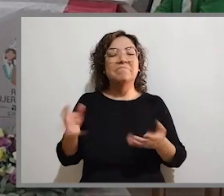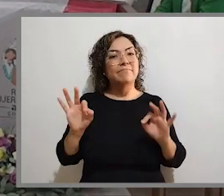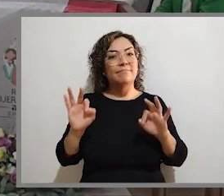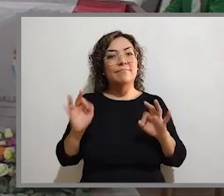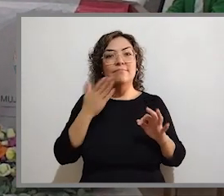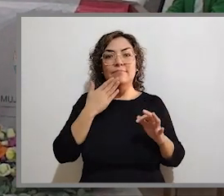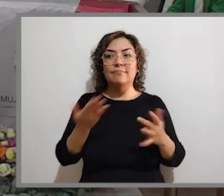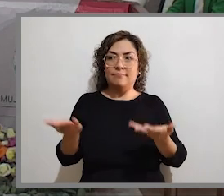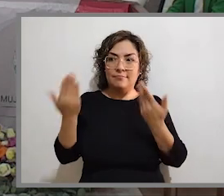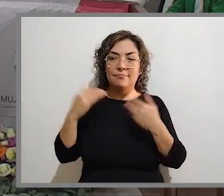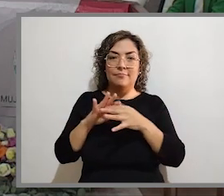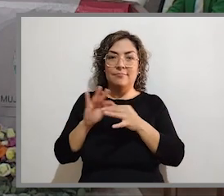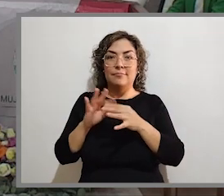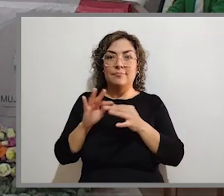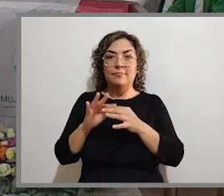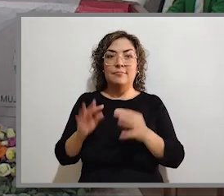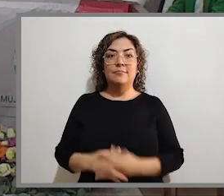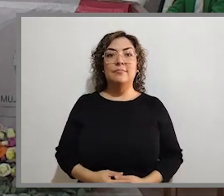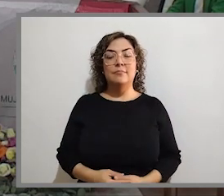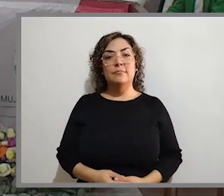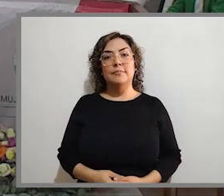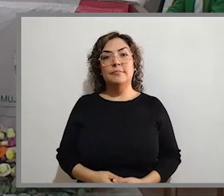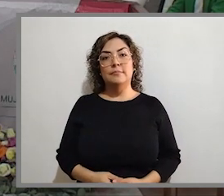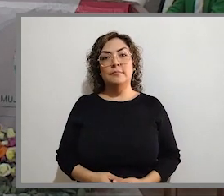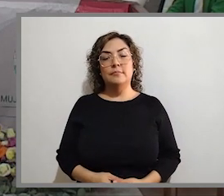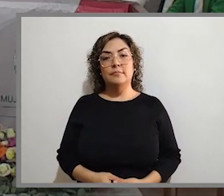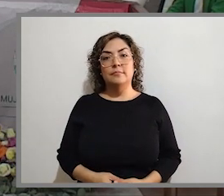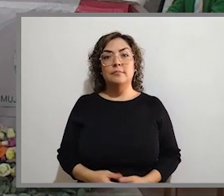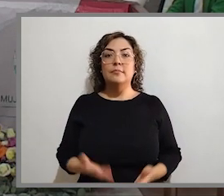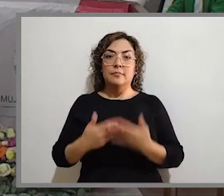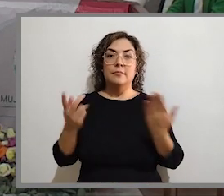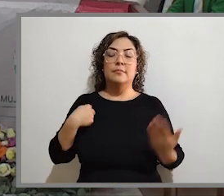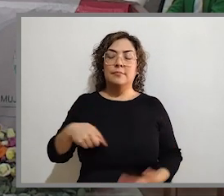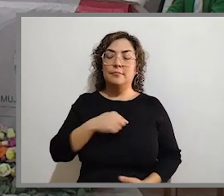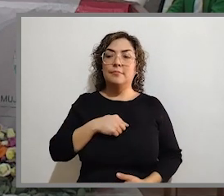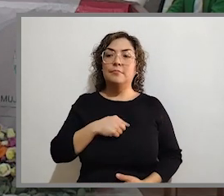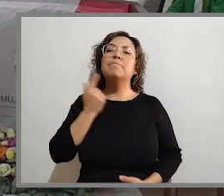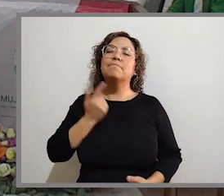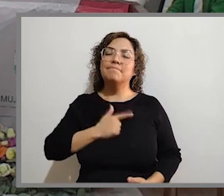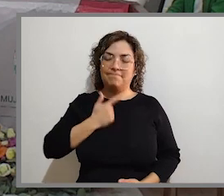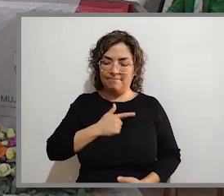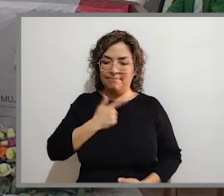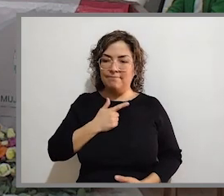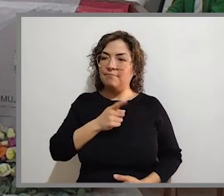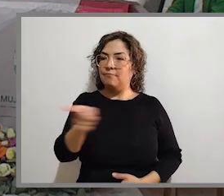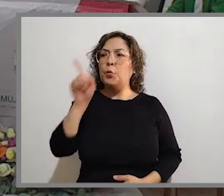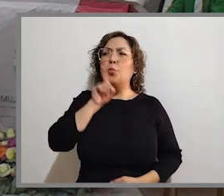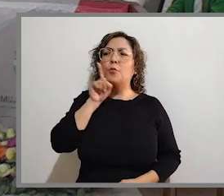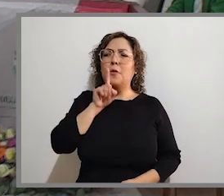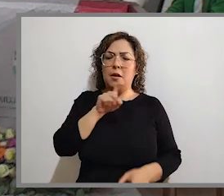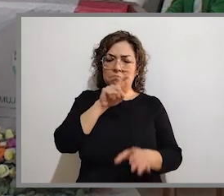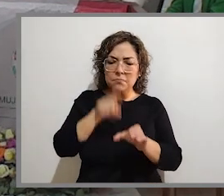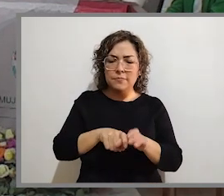van repitiendo, si fuera el caso, ¿no? Entonces, estamos muy gustosas de que se adhieran a esta red, cada vez se va haciendo más